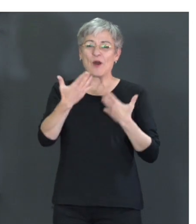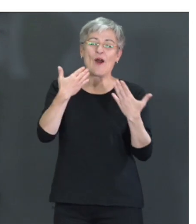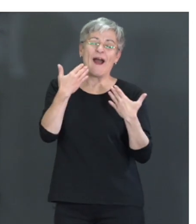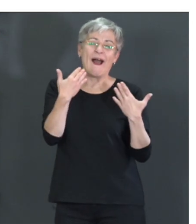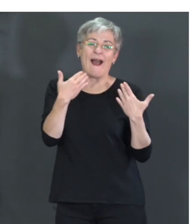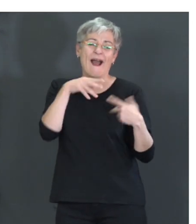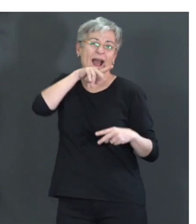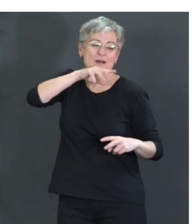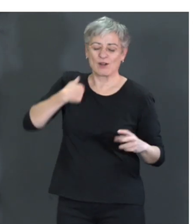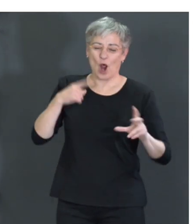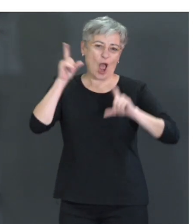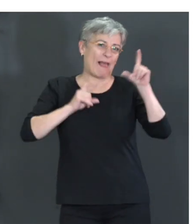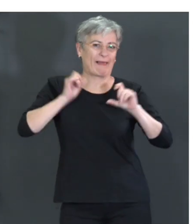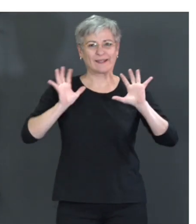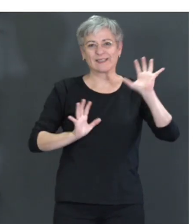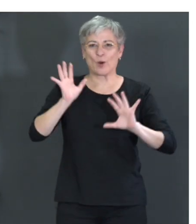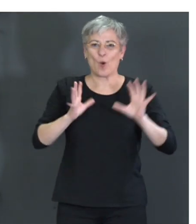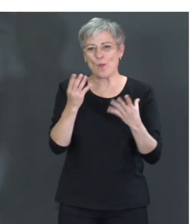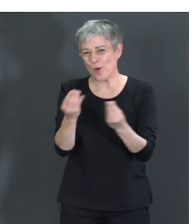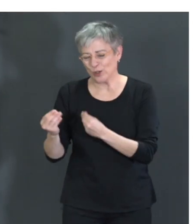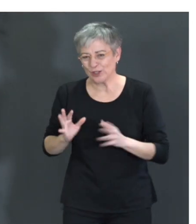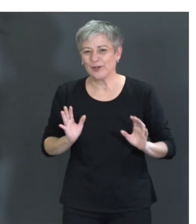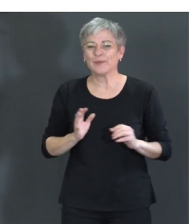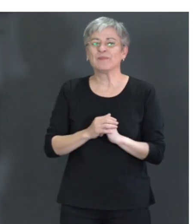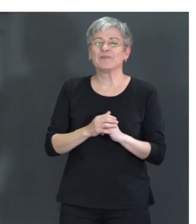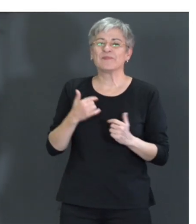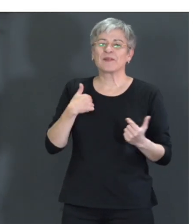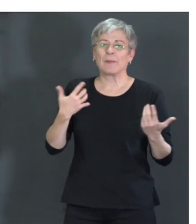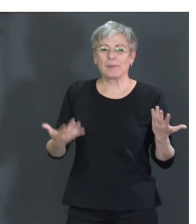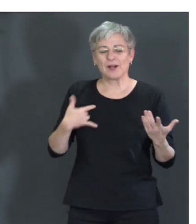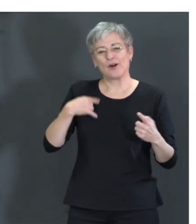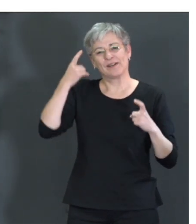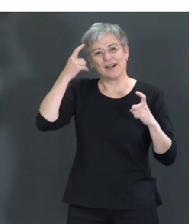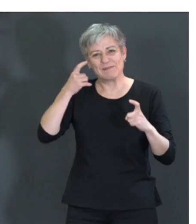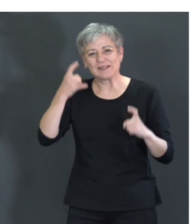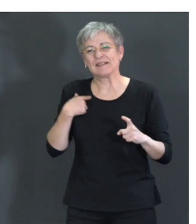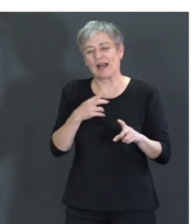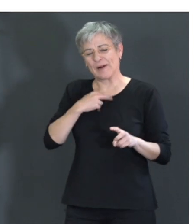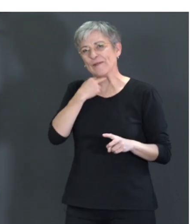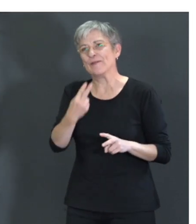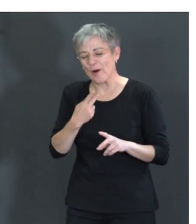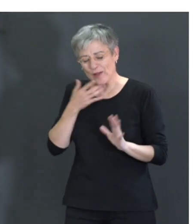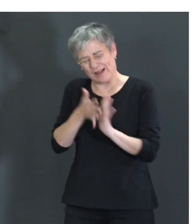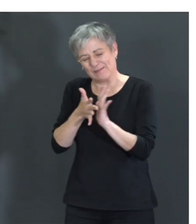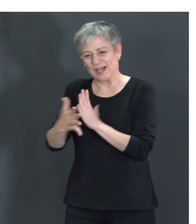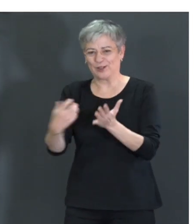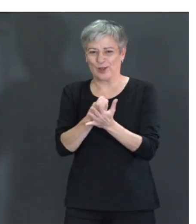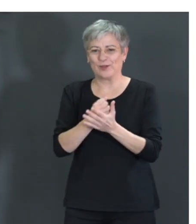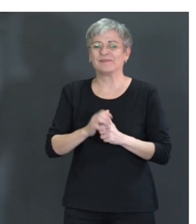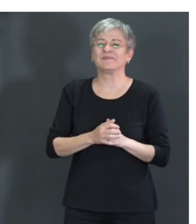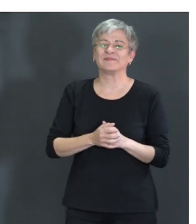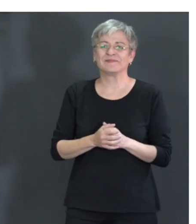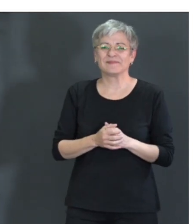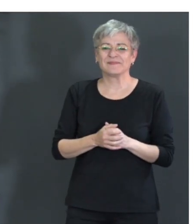las manos, que quizá no todo el mundo lo pueda ver, pero intentaré apoyarlo verbalmente toda la explicación. Muchas